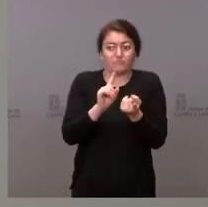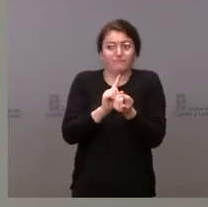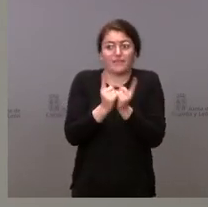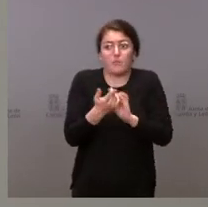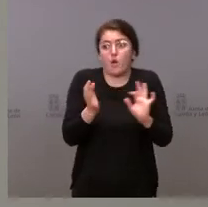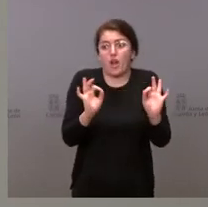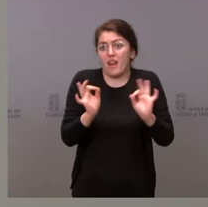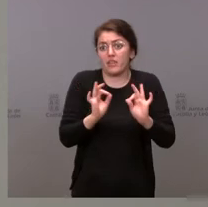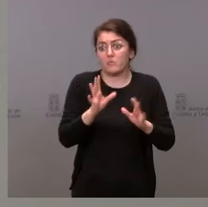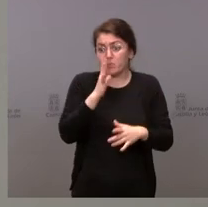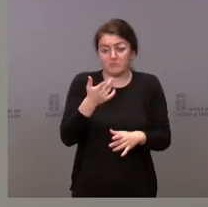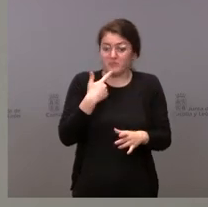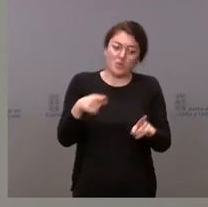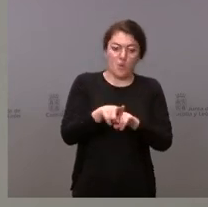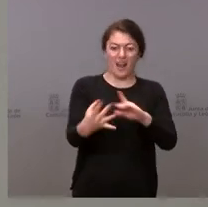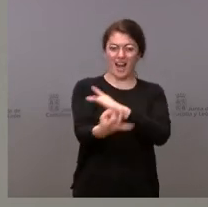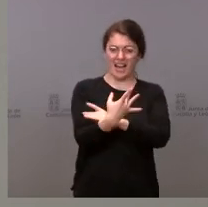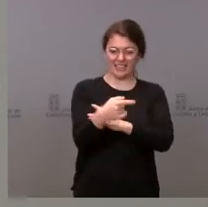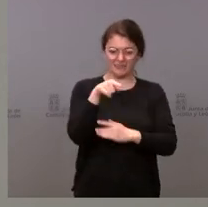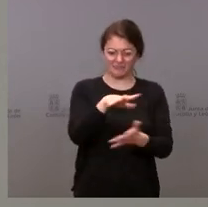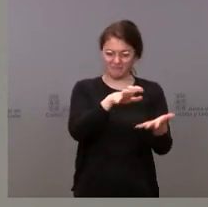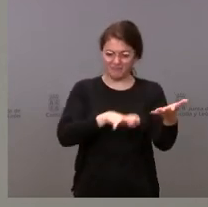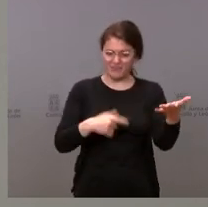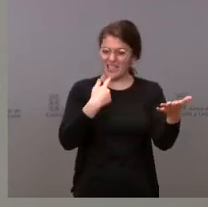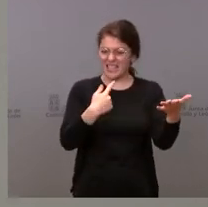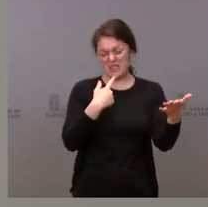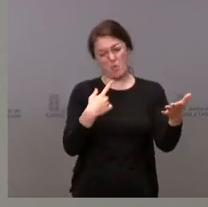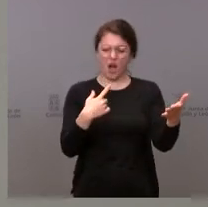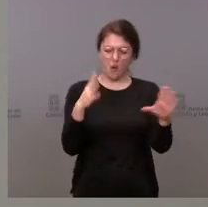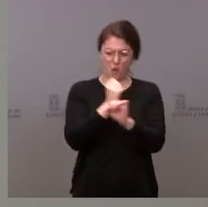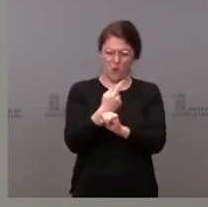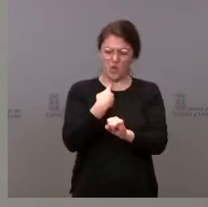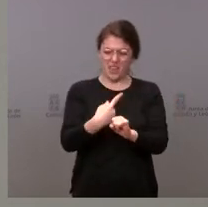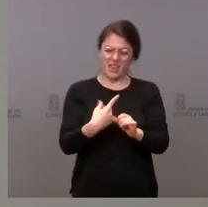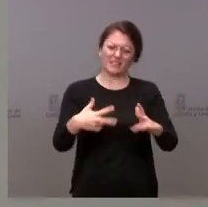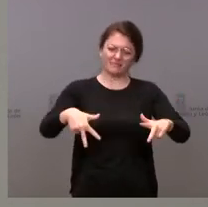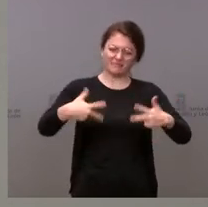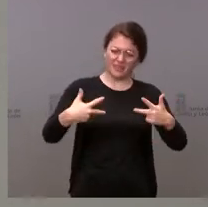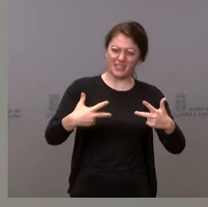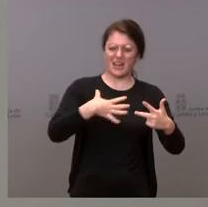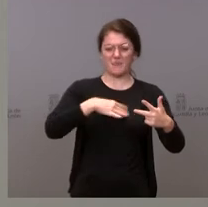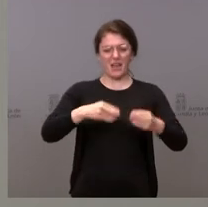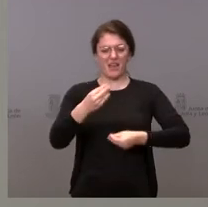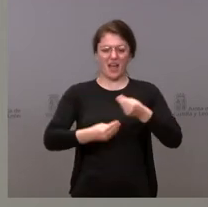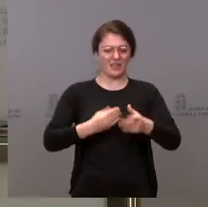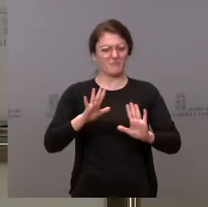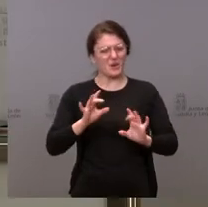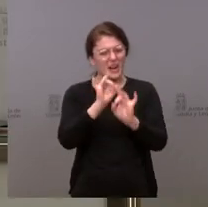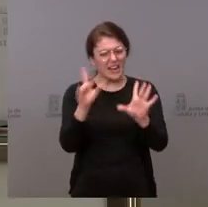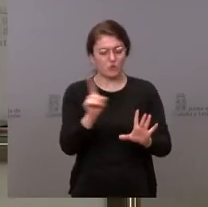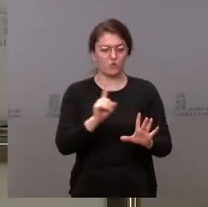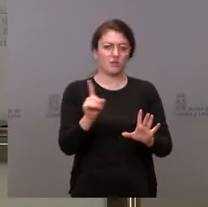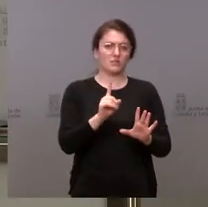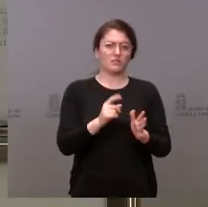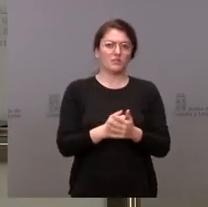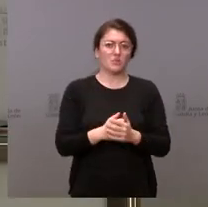cual de un modo oscuro se nos autoriza o se nos deja a la libertad de poderlo hacer si bien no se nos